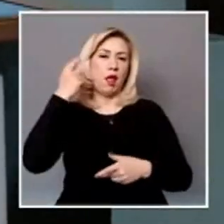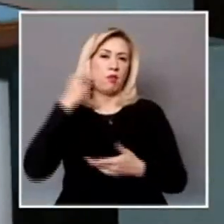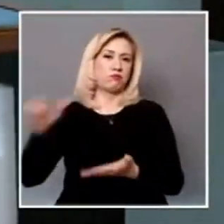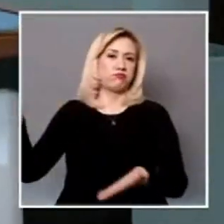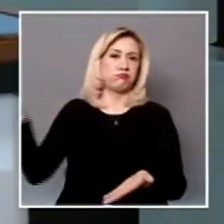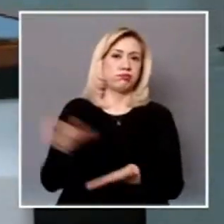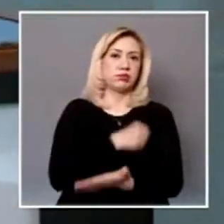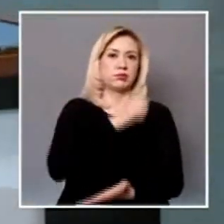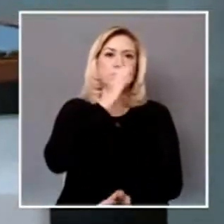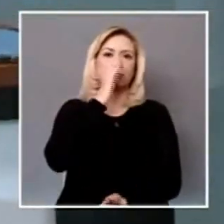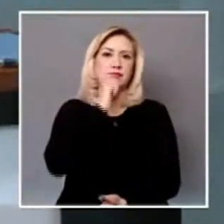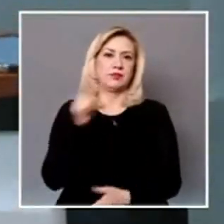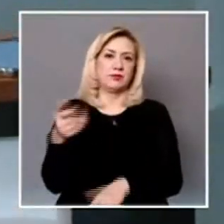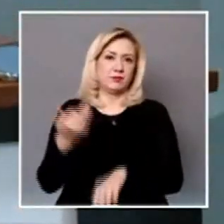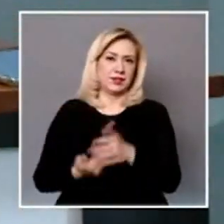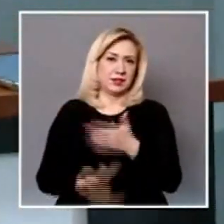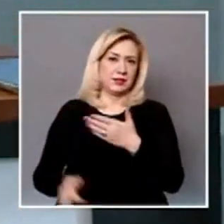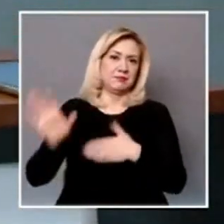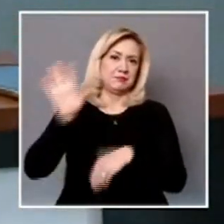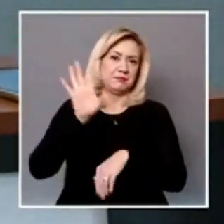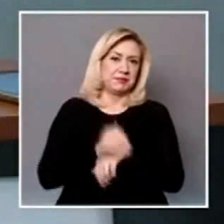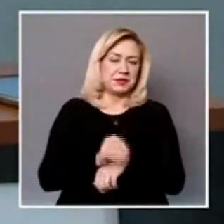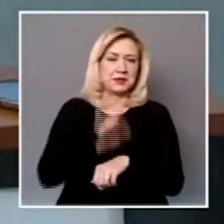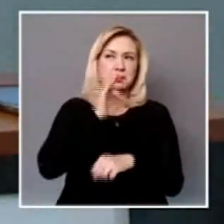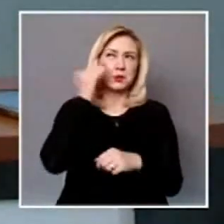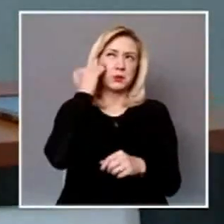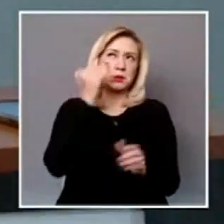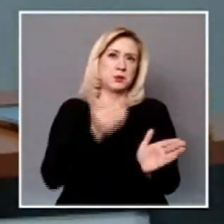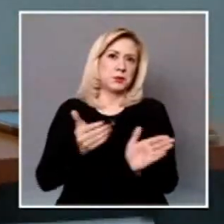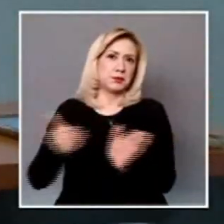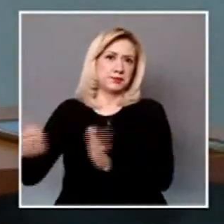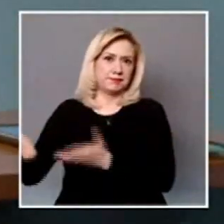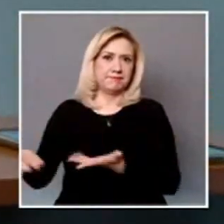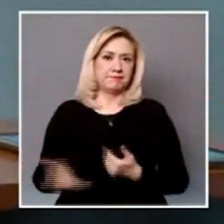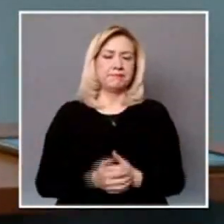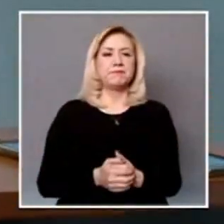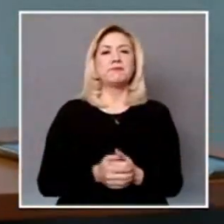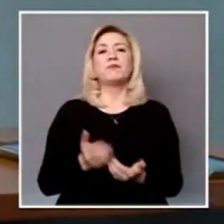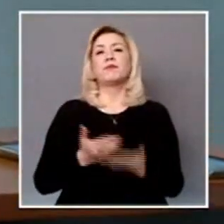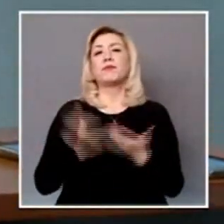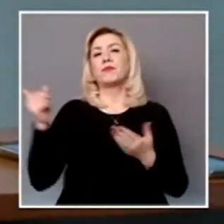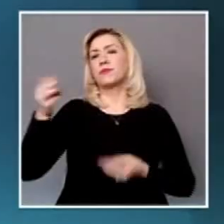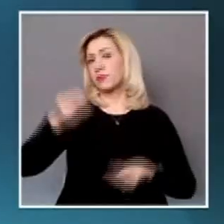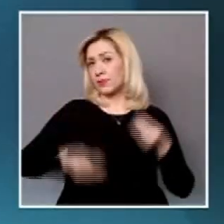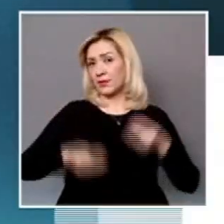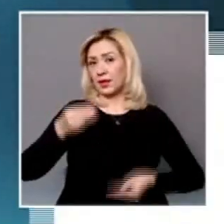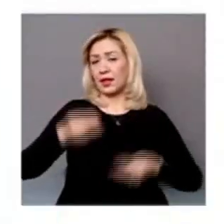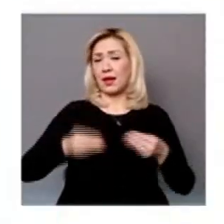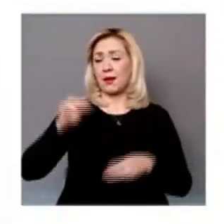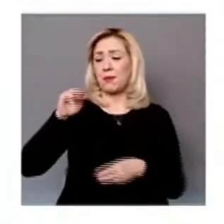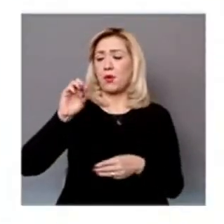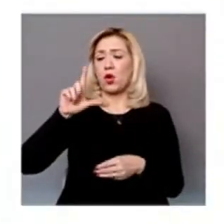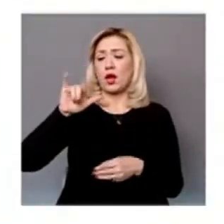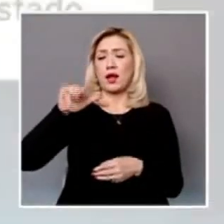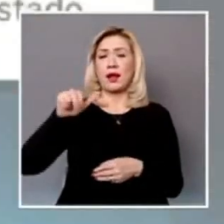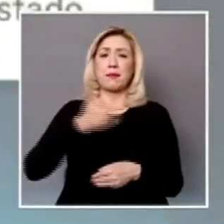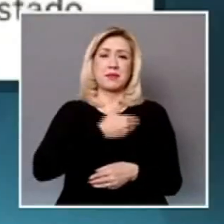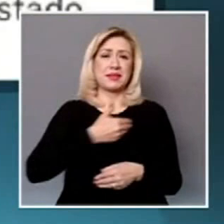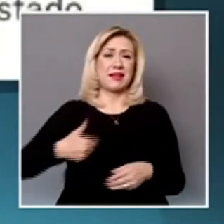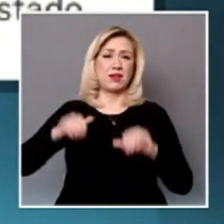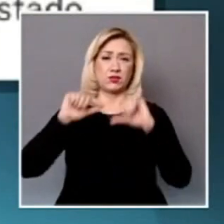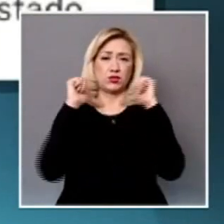La magistrada María Emilia Molina, presidenta de la Asociación Mexicana de Juzgadoras, aseguró que conforme a